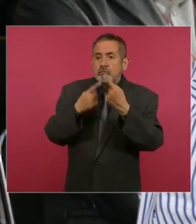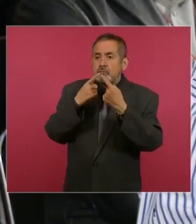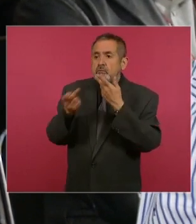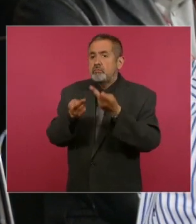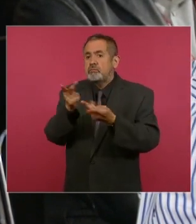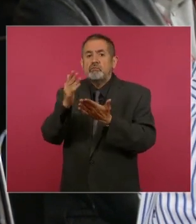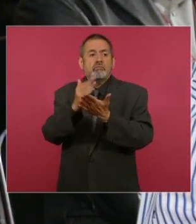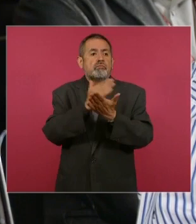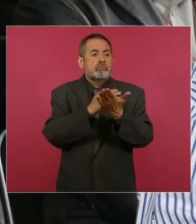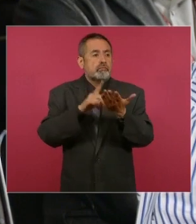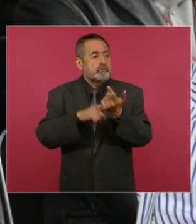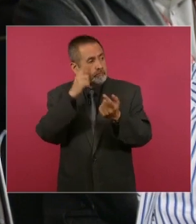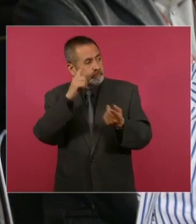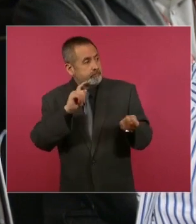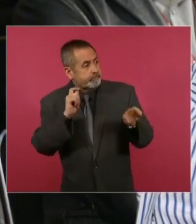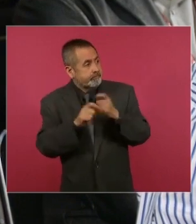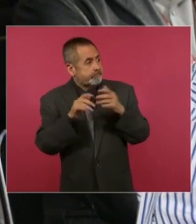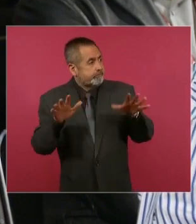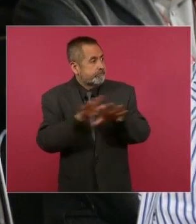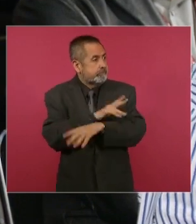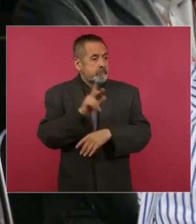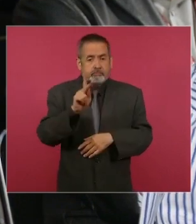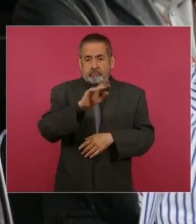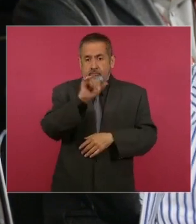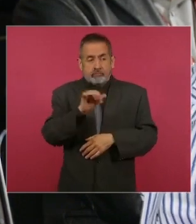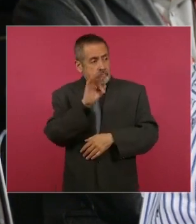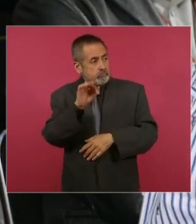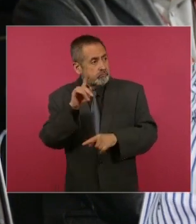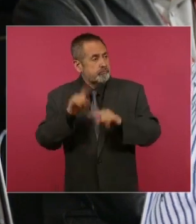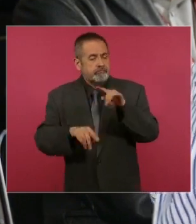la reforma al Poder Judicial en aras